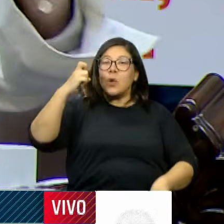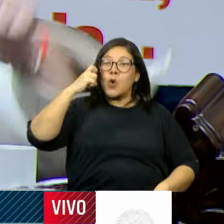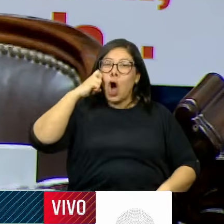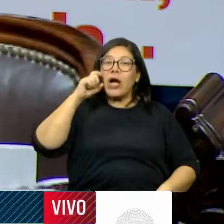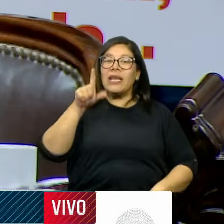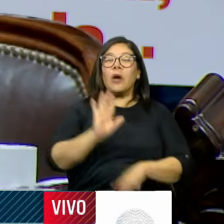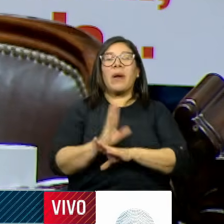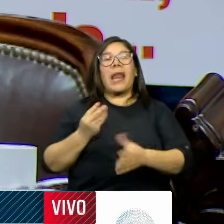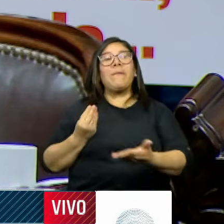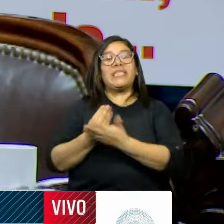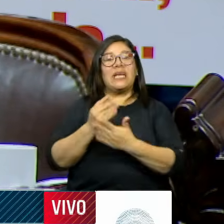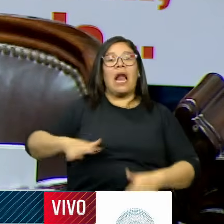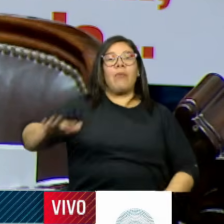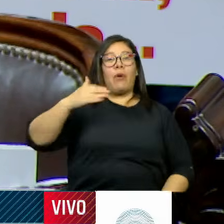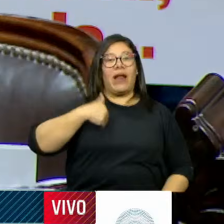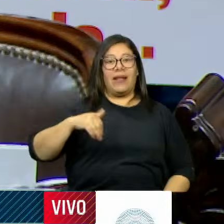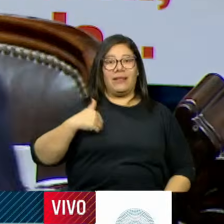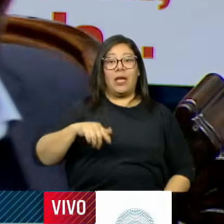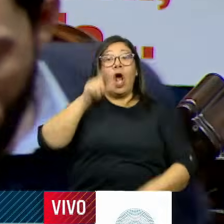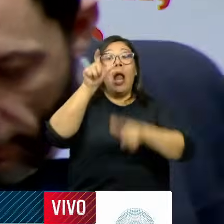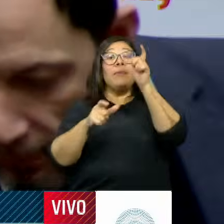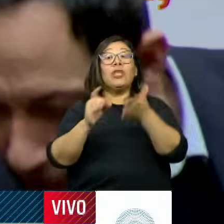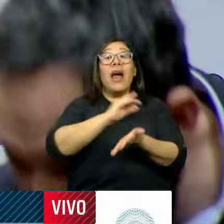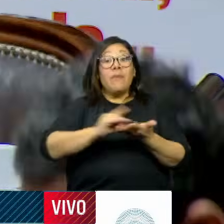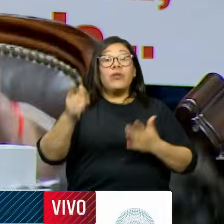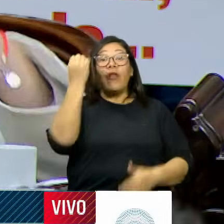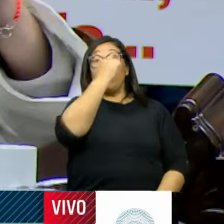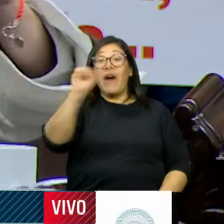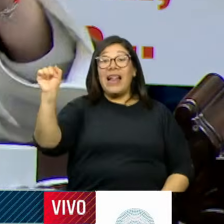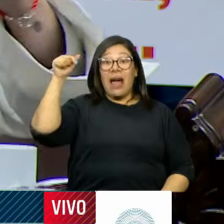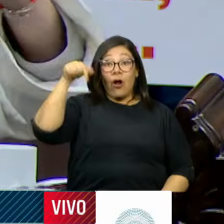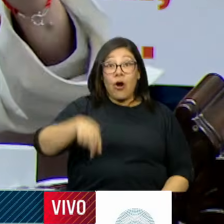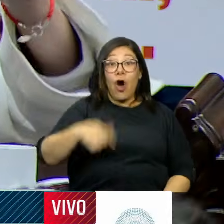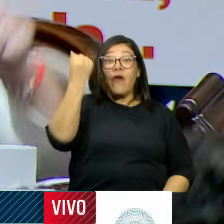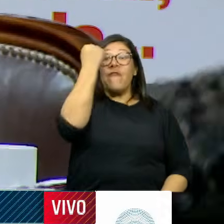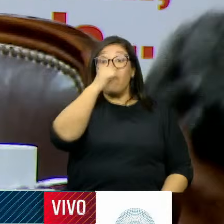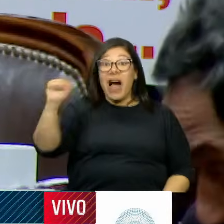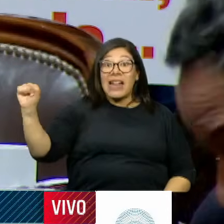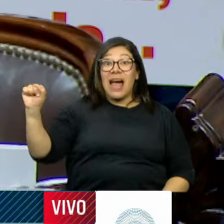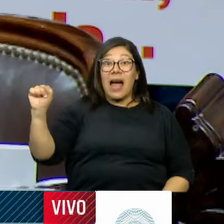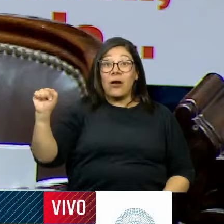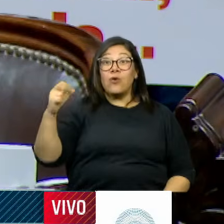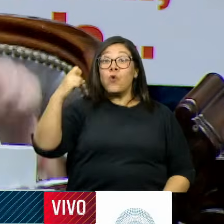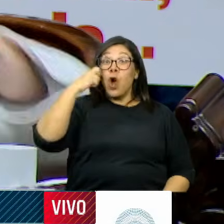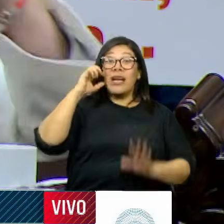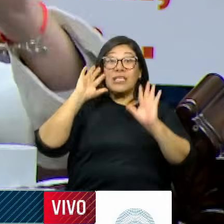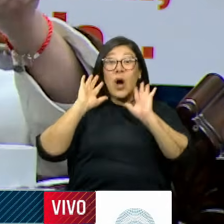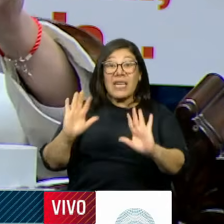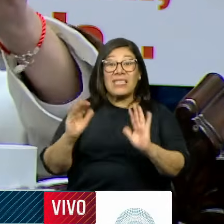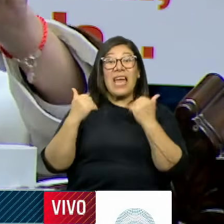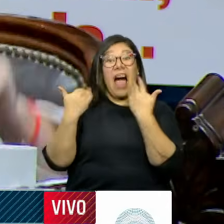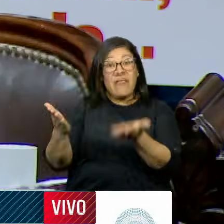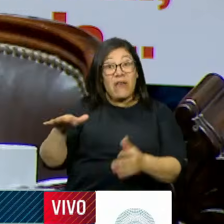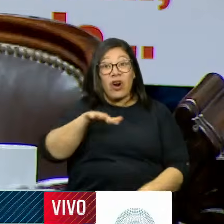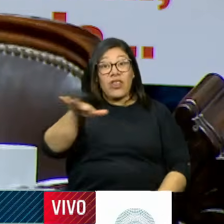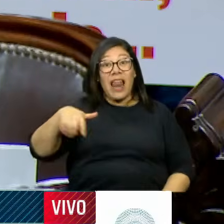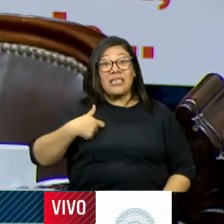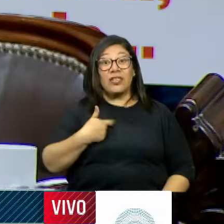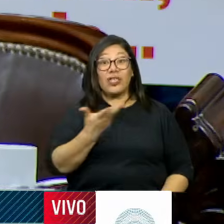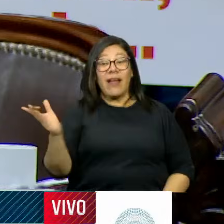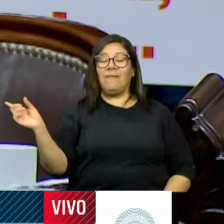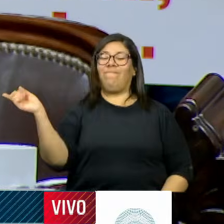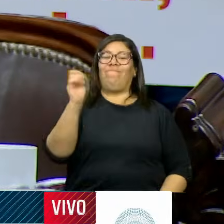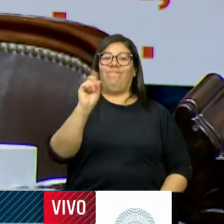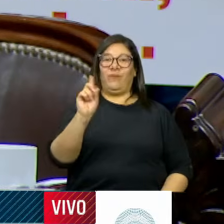que no vinieron al Congreso hoy, el Congreso que quieren estos que no vinieron para la sociedad. Pero hay otra lista de